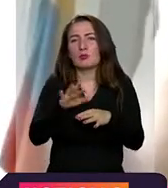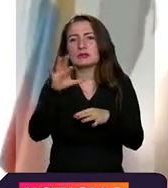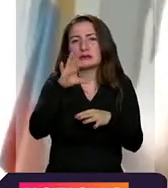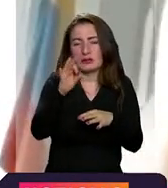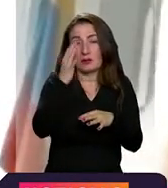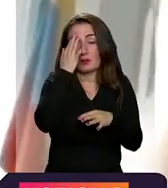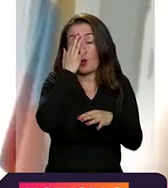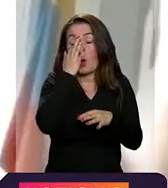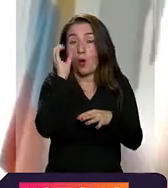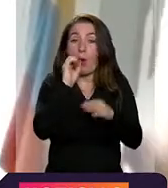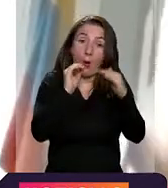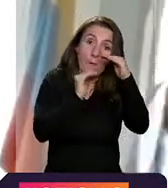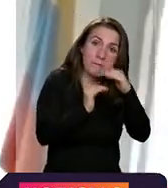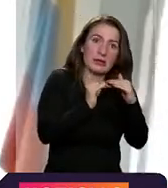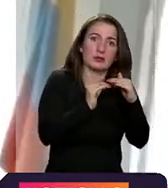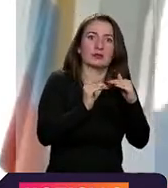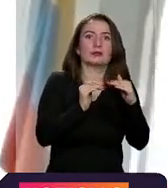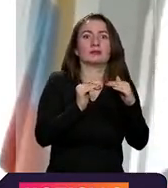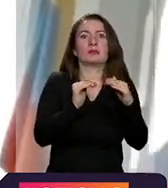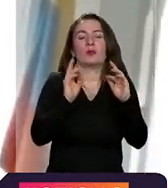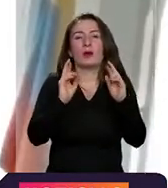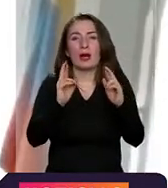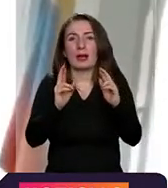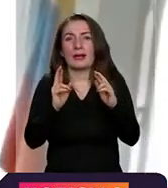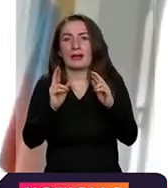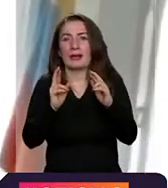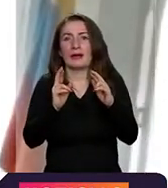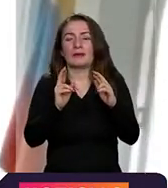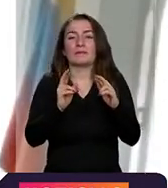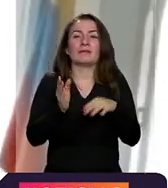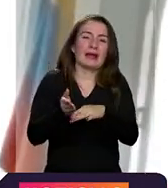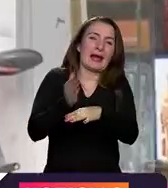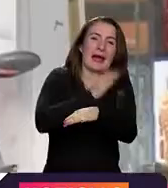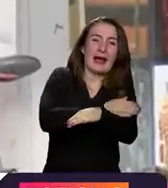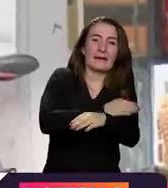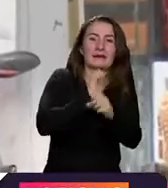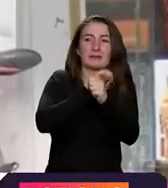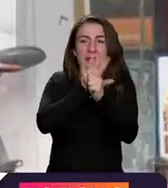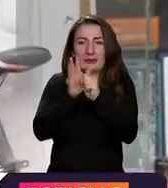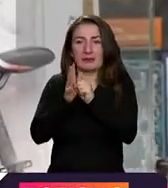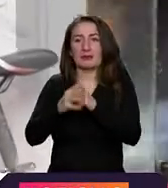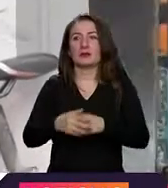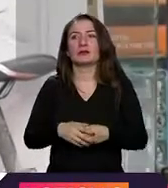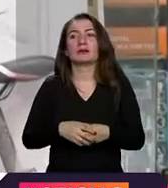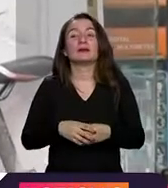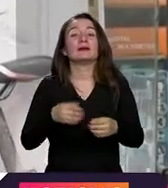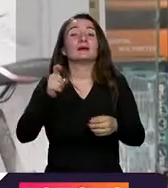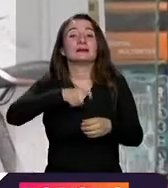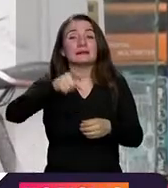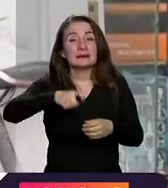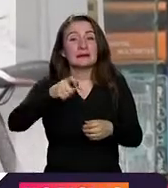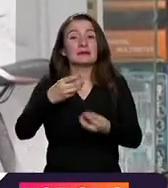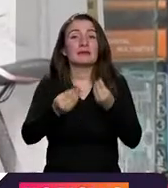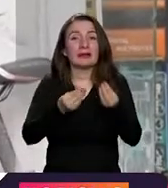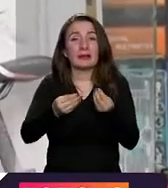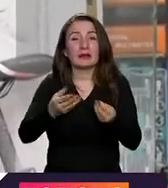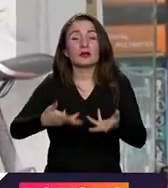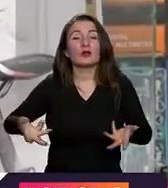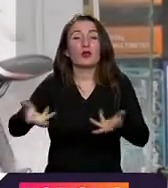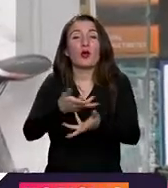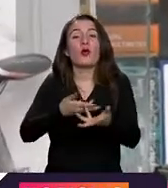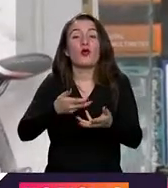7% o menos, todavía quizás por encima de donde estábamos antes de la pandemia. Enfatizó que se necesita este paquete para que junto con la